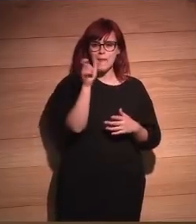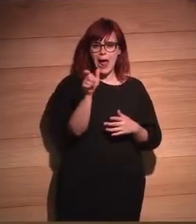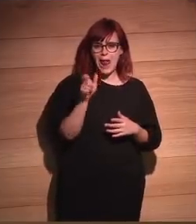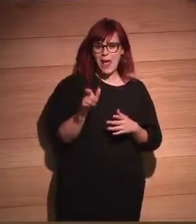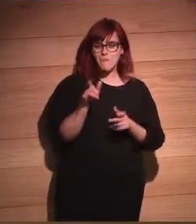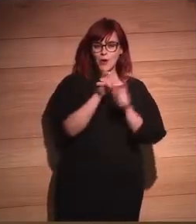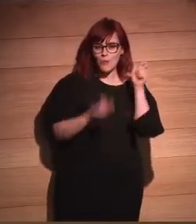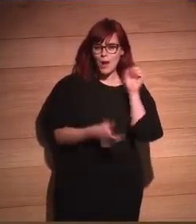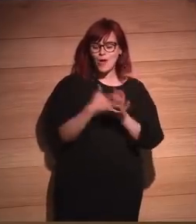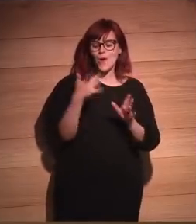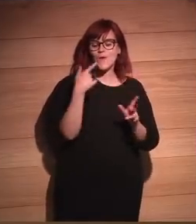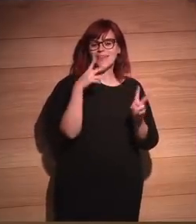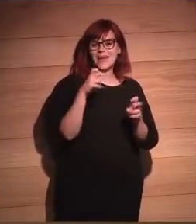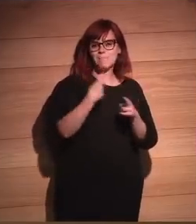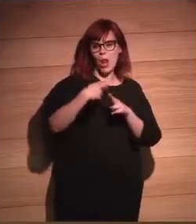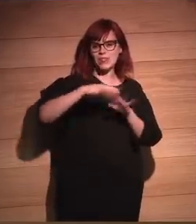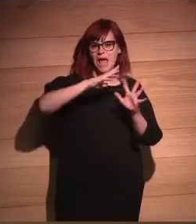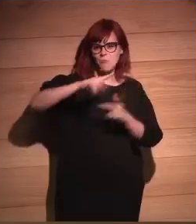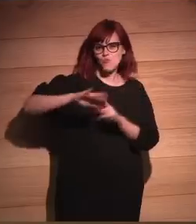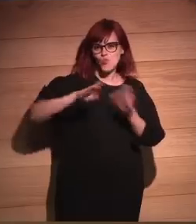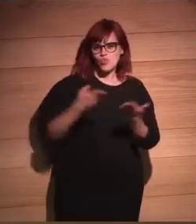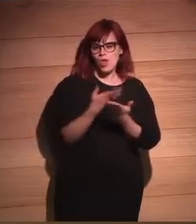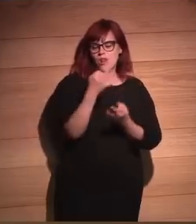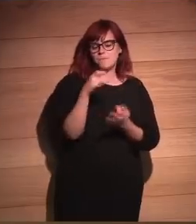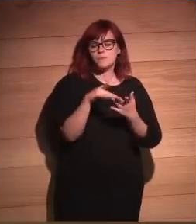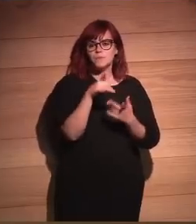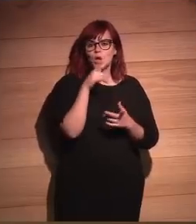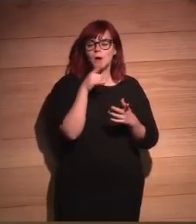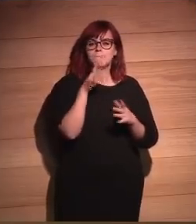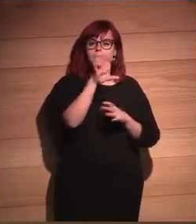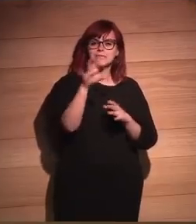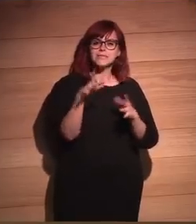terminologías geopolíticas. Sí, comentaba que